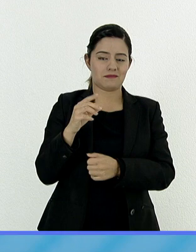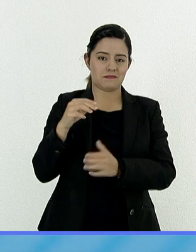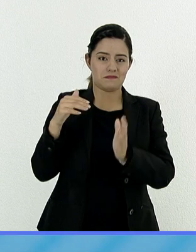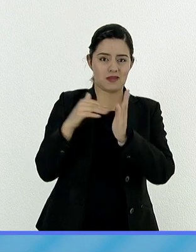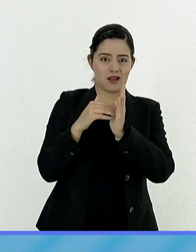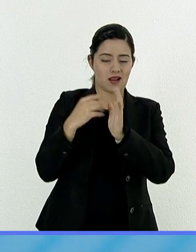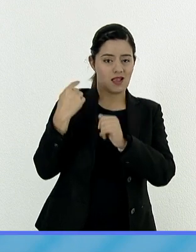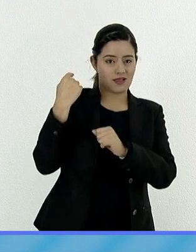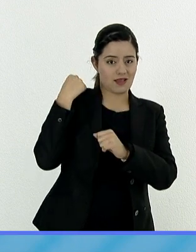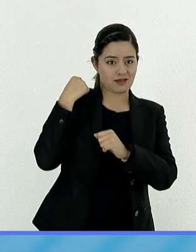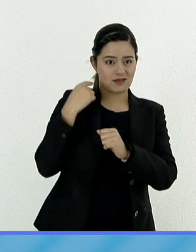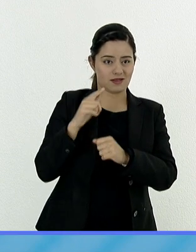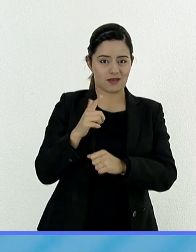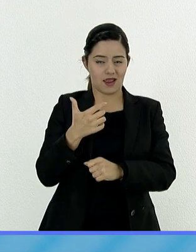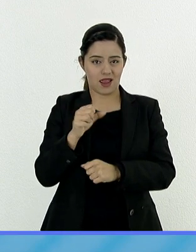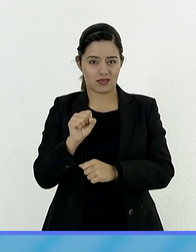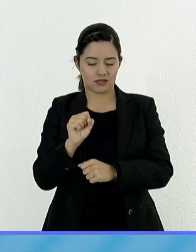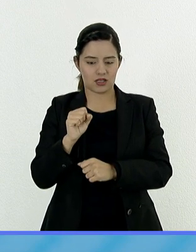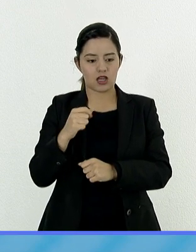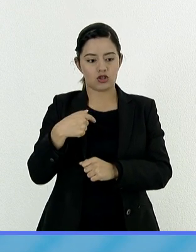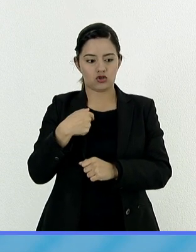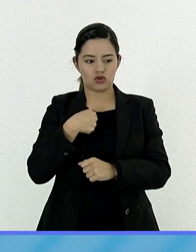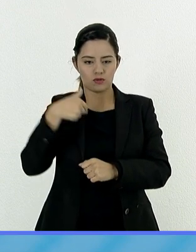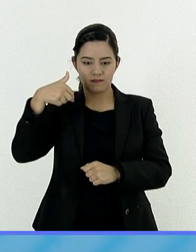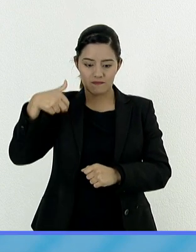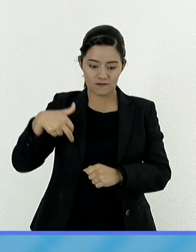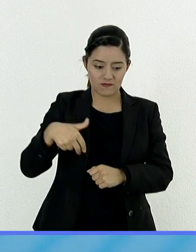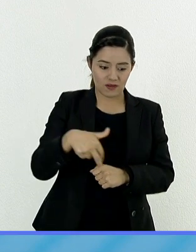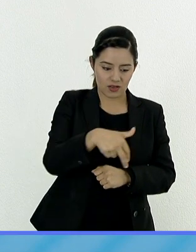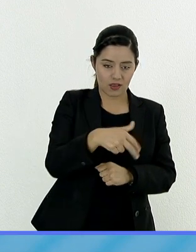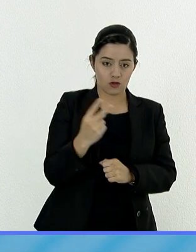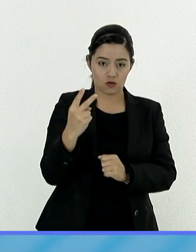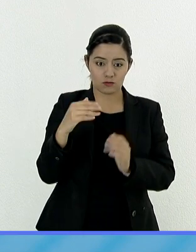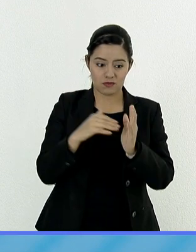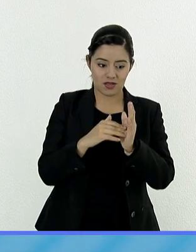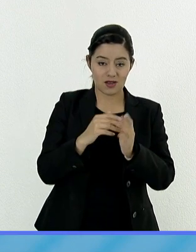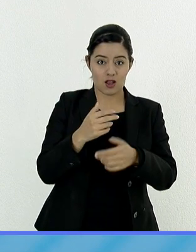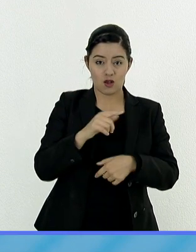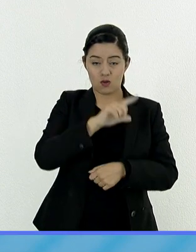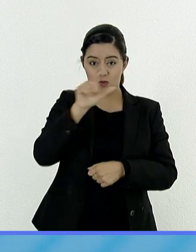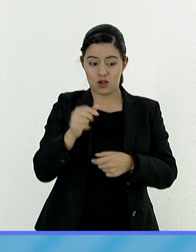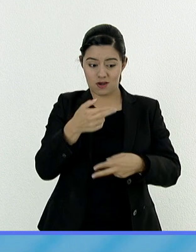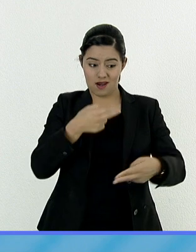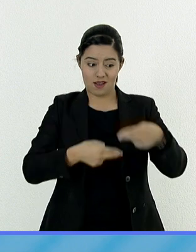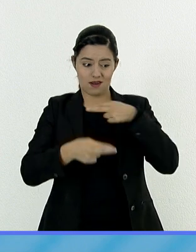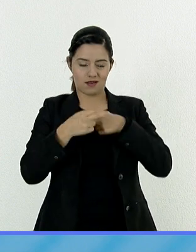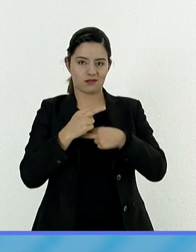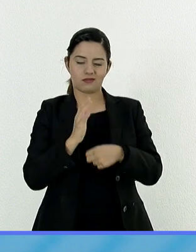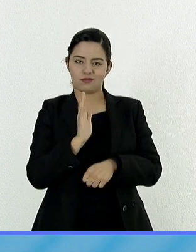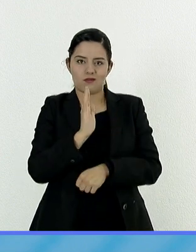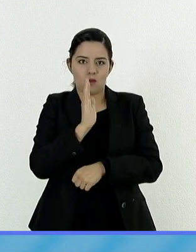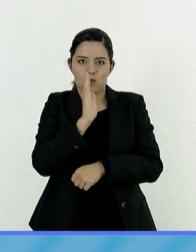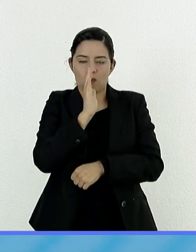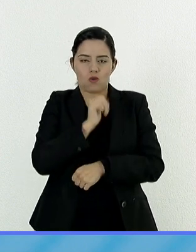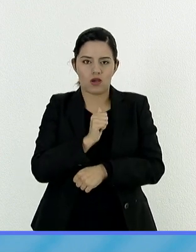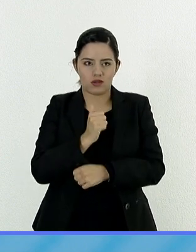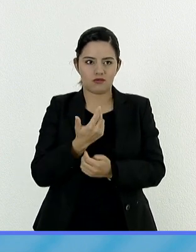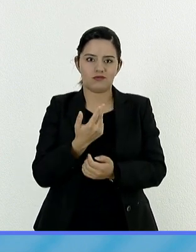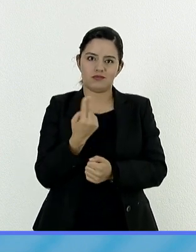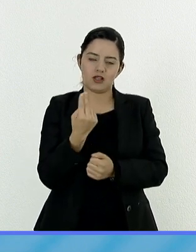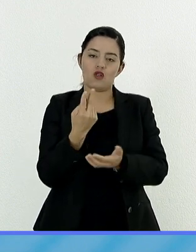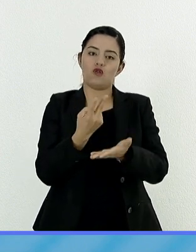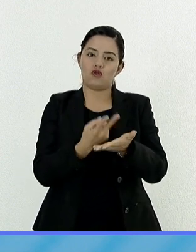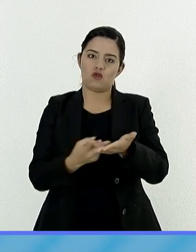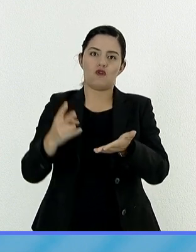va para regresar no Entonces es son aspectos muy importantes y muy interesantes es toda digamos una carrera paralela una especialidad